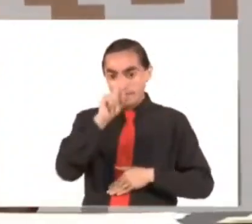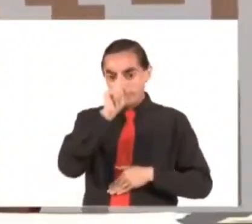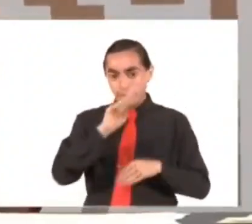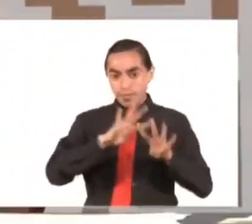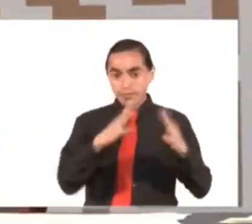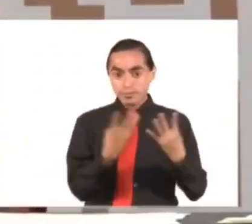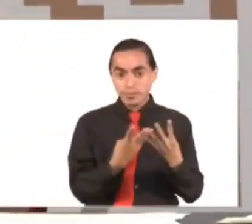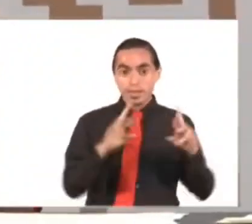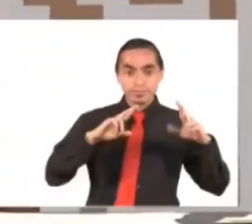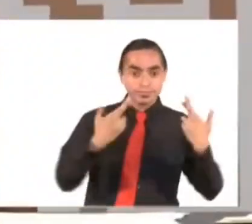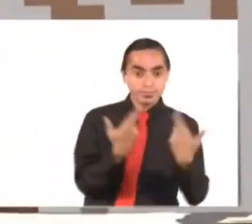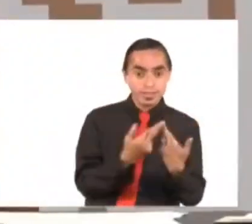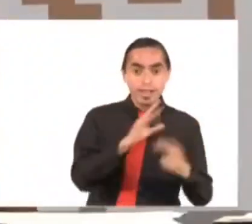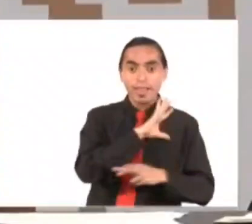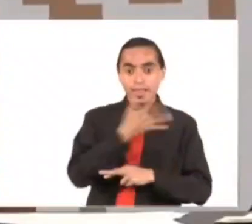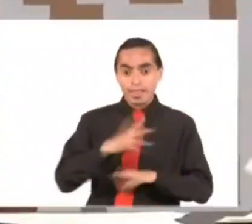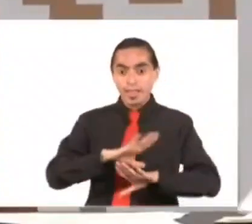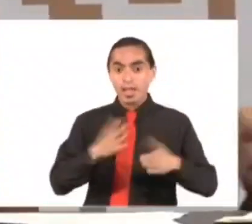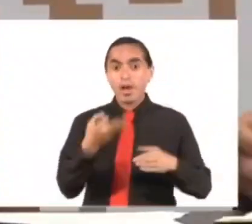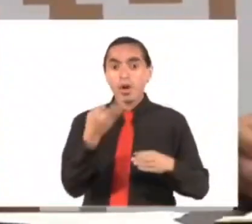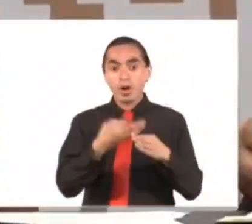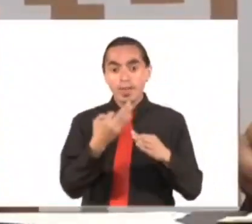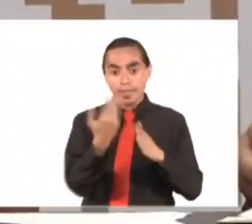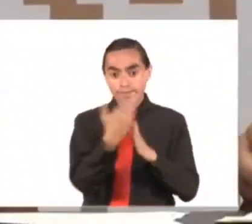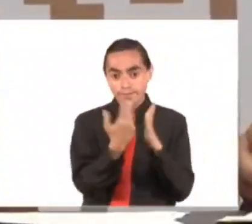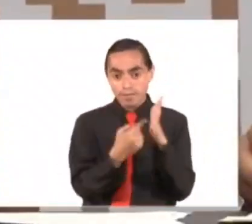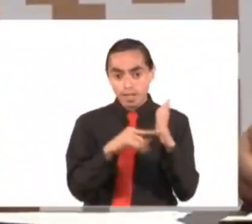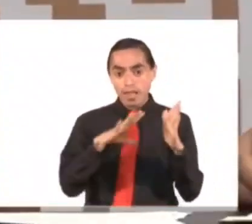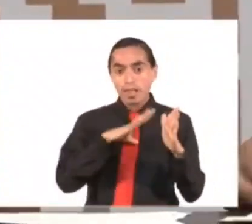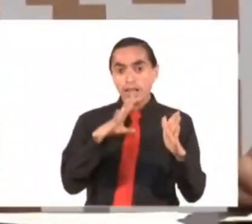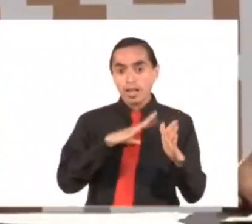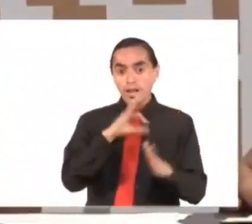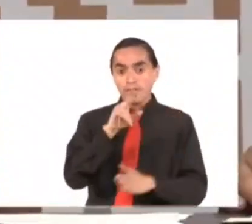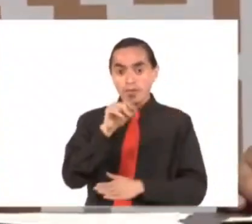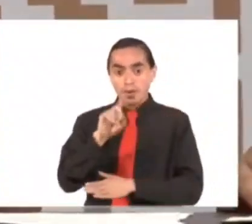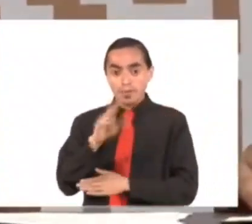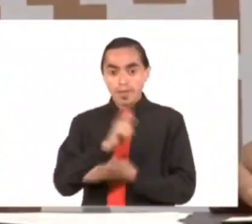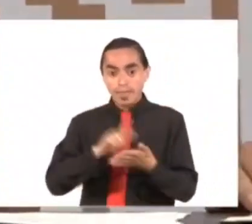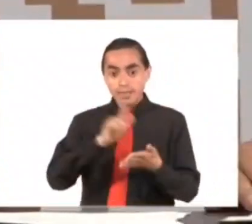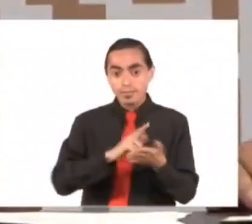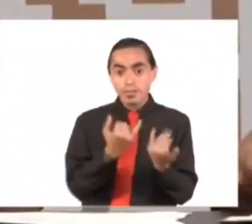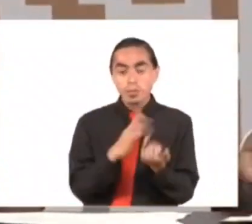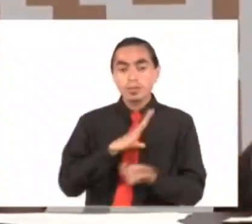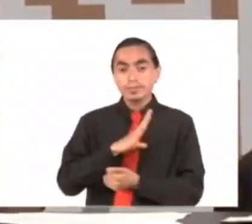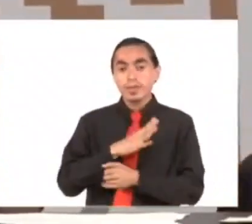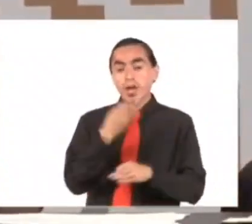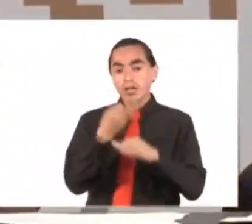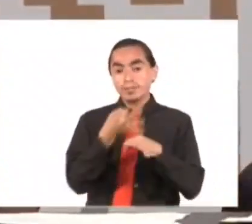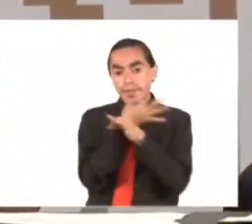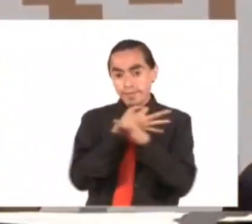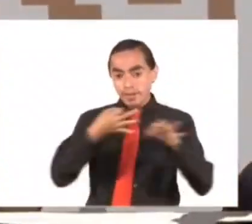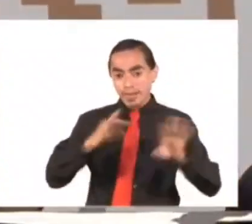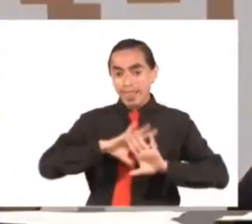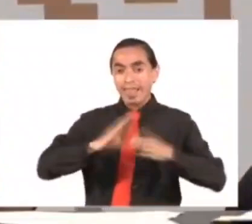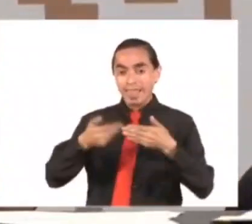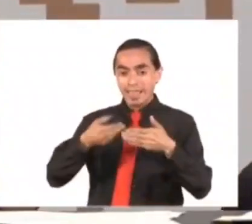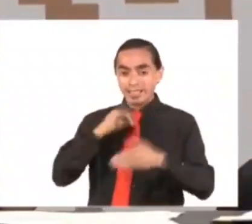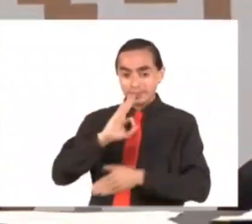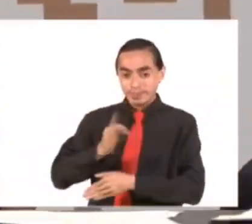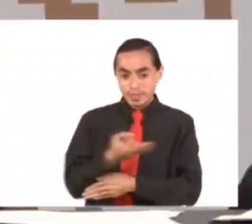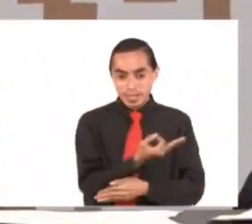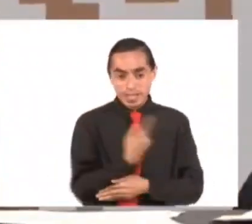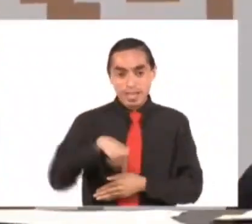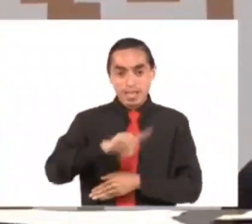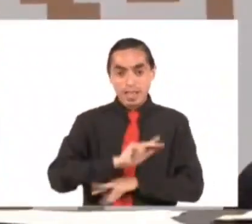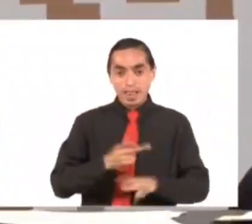siguiente punto es atender la verificación de quórum legal, por lo cual informo que al haber rendido protesta, encontrándose reunidas